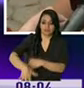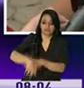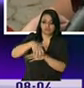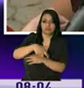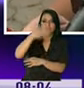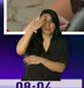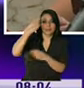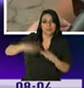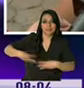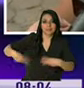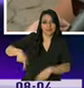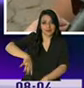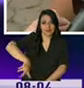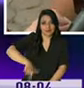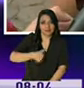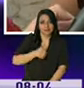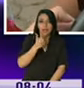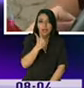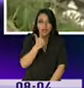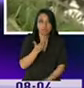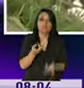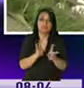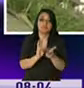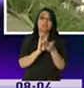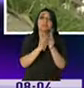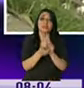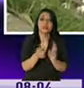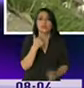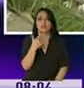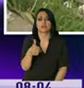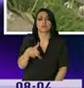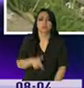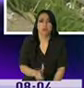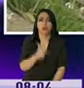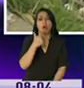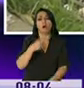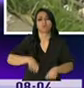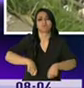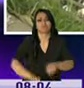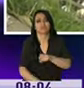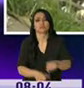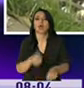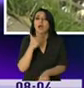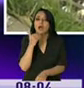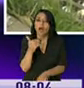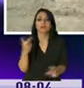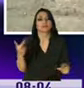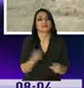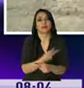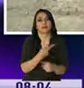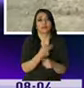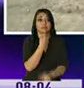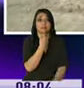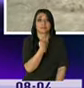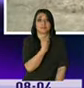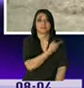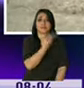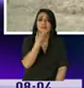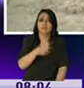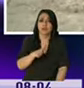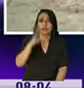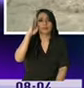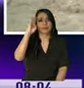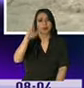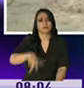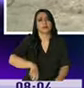un suplicio porque se convierten en verdaderas trampas mortales. Trampas que, como dijo el vecino, ya un oficial de policía se fue con moto